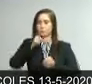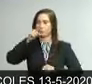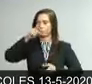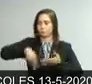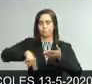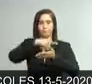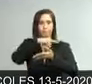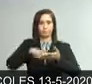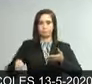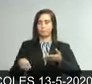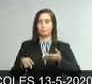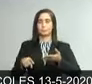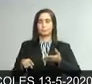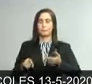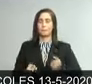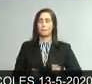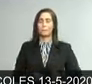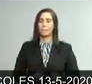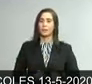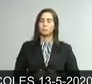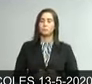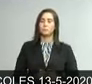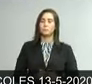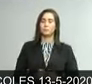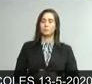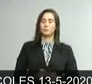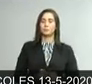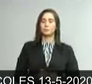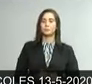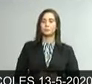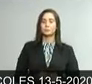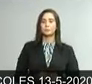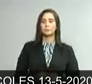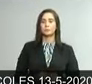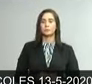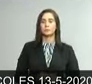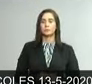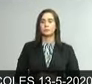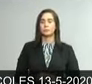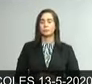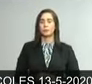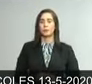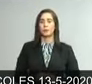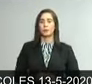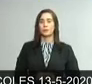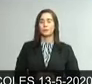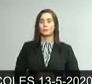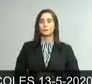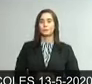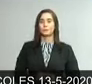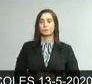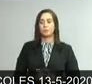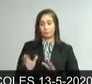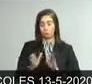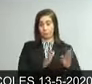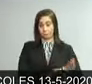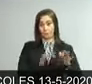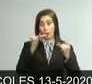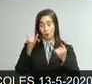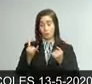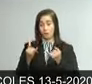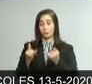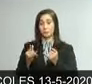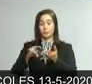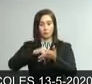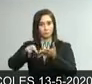con la correcta información de la población. Iniciamos con la lectura del